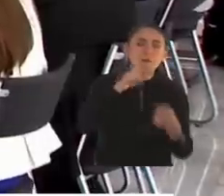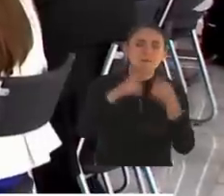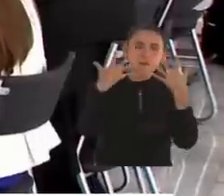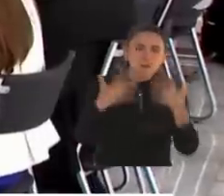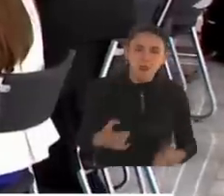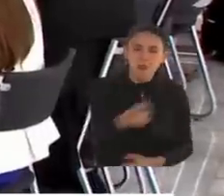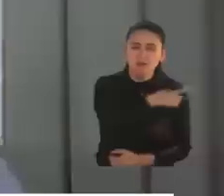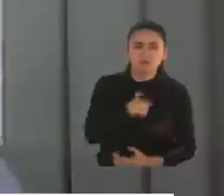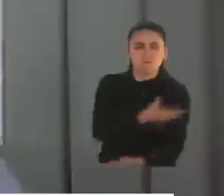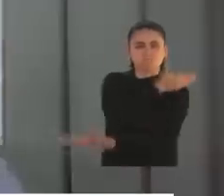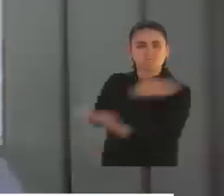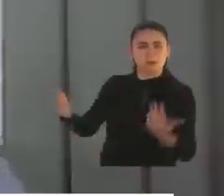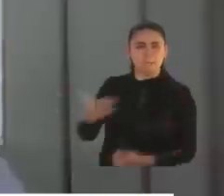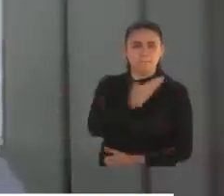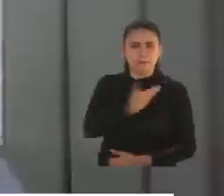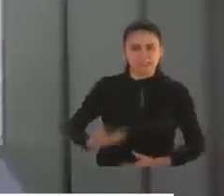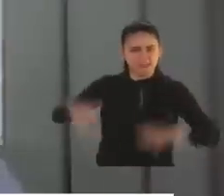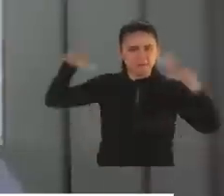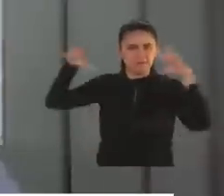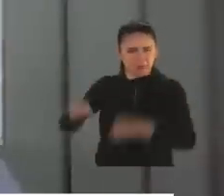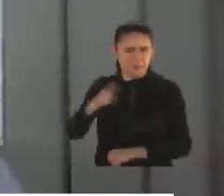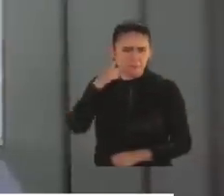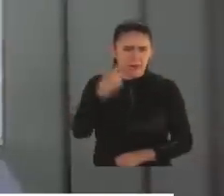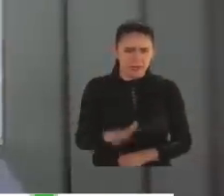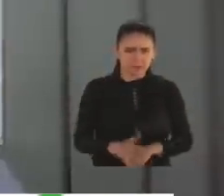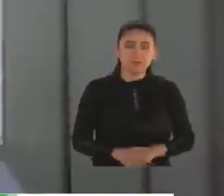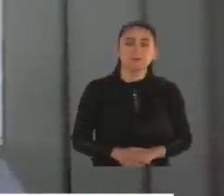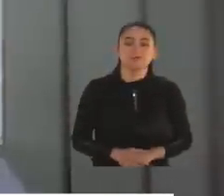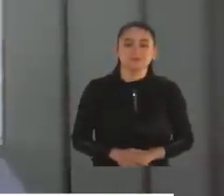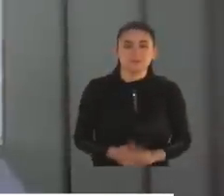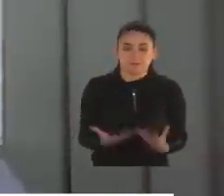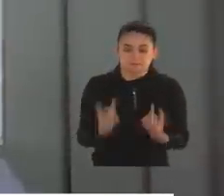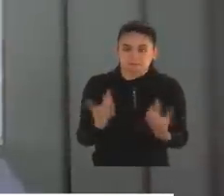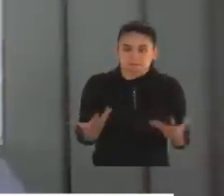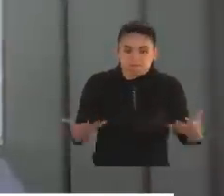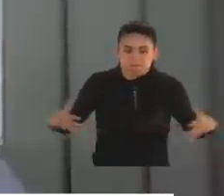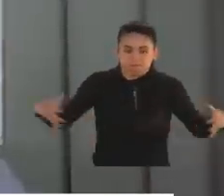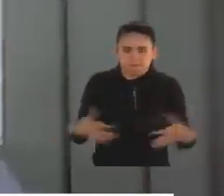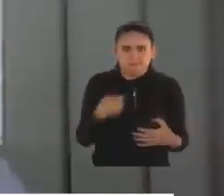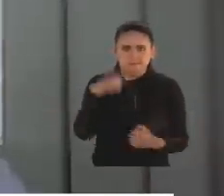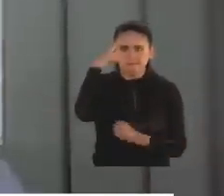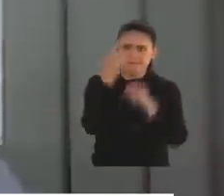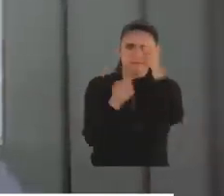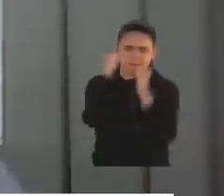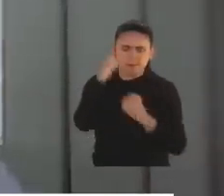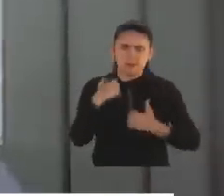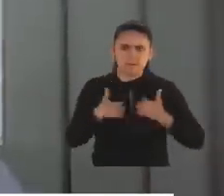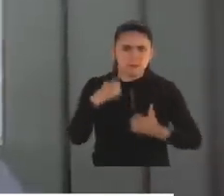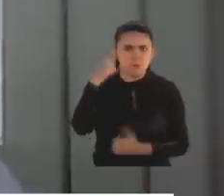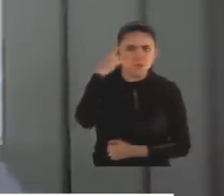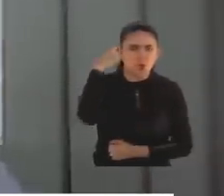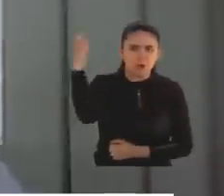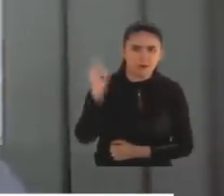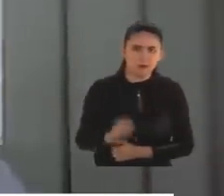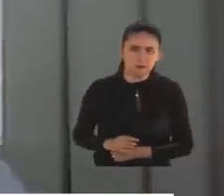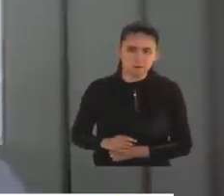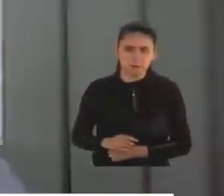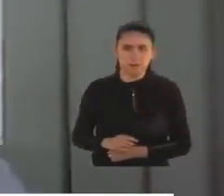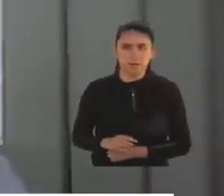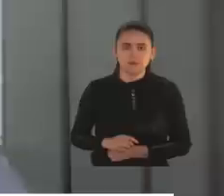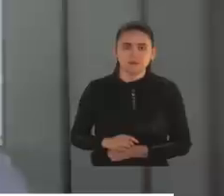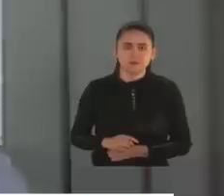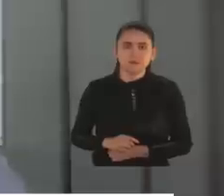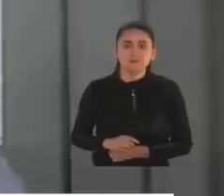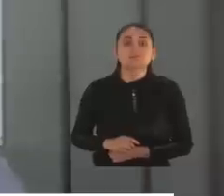No, yo creo que la libertad en Brasil tiene mucho riesgo, sí, muchísimo riesgo por las dos cosas, tanto